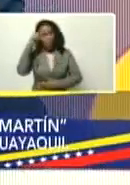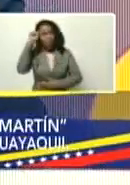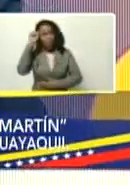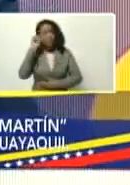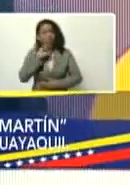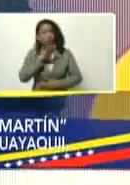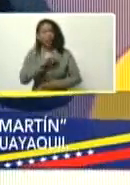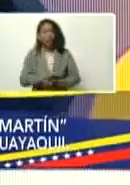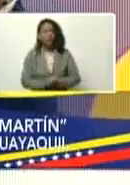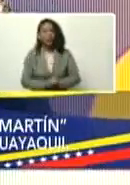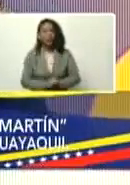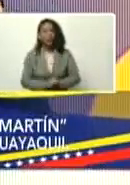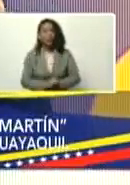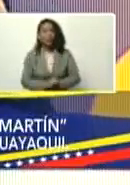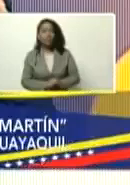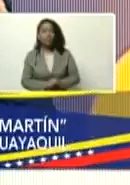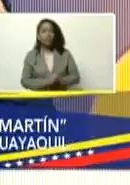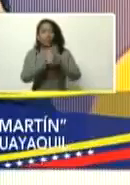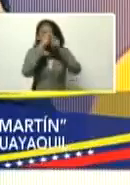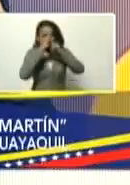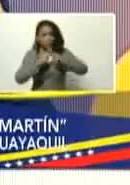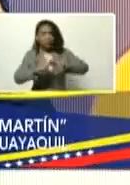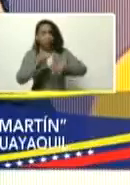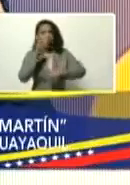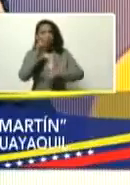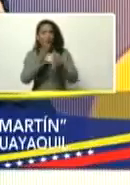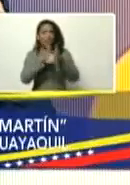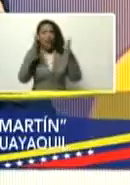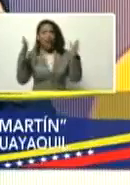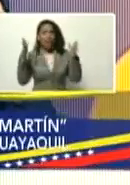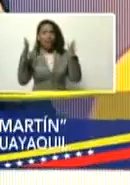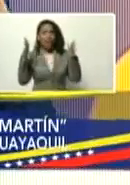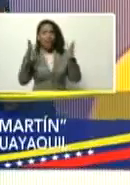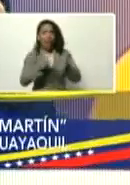historia, homenajear a estos dos gigantes,